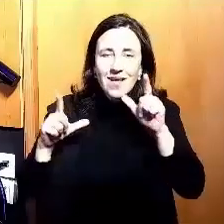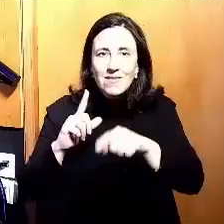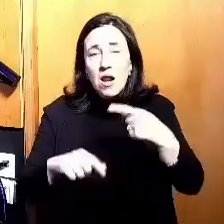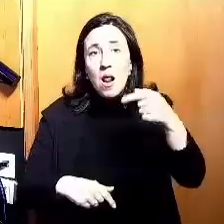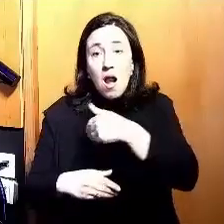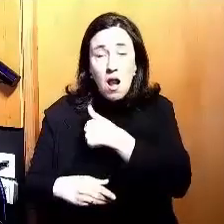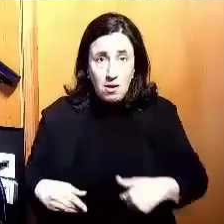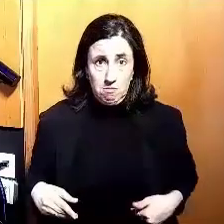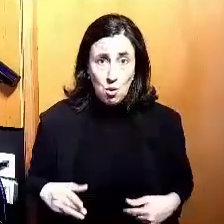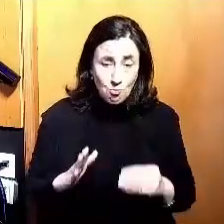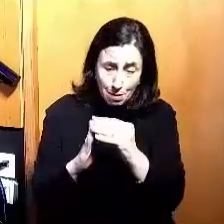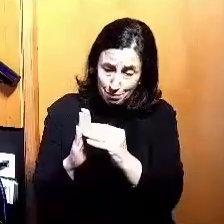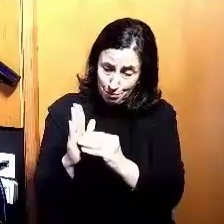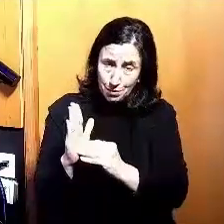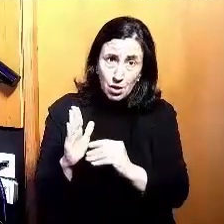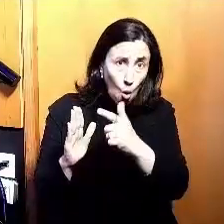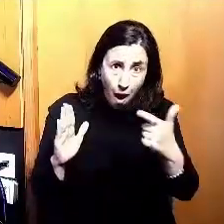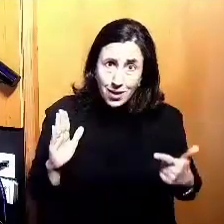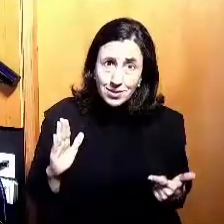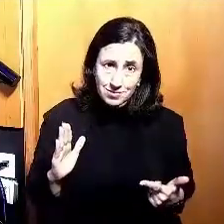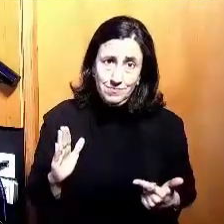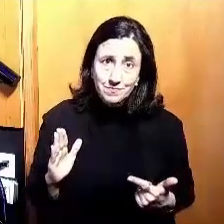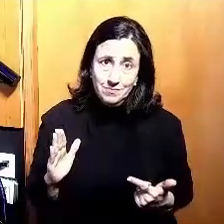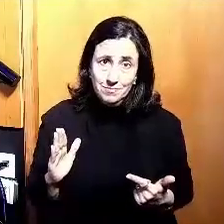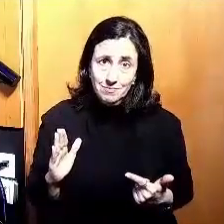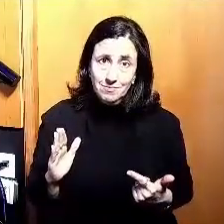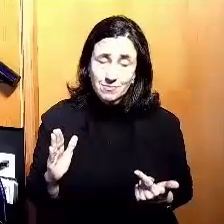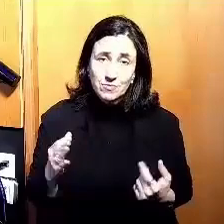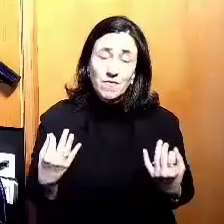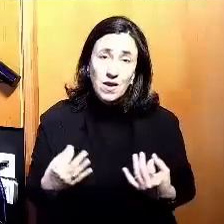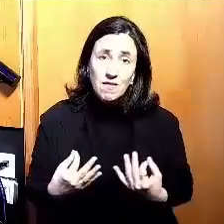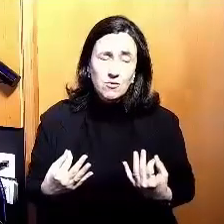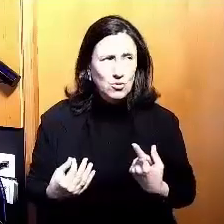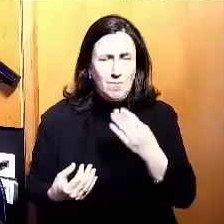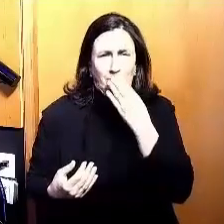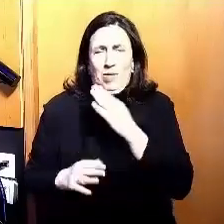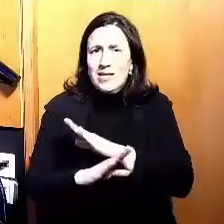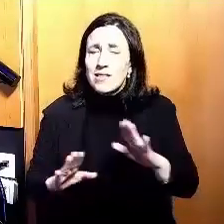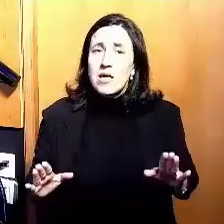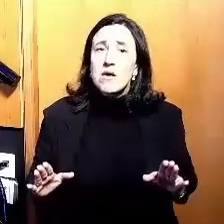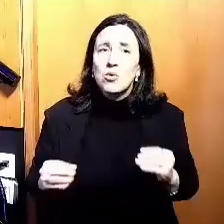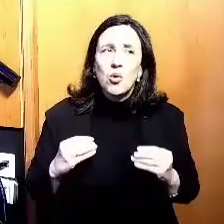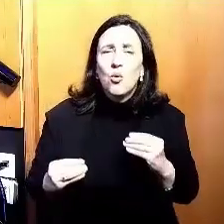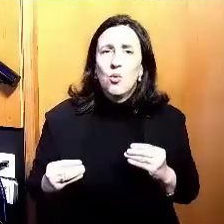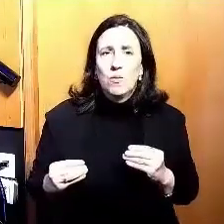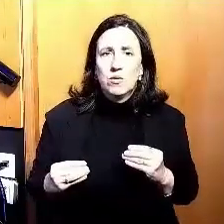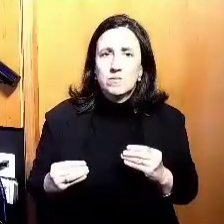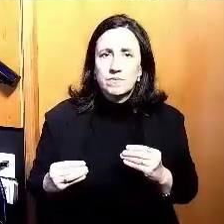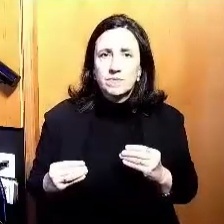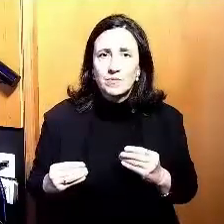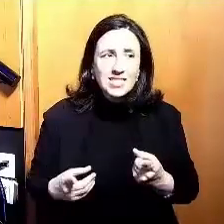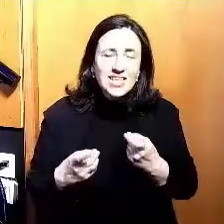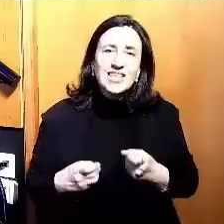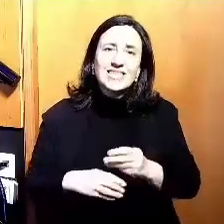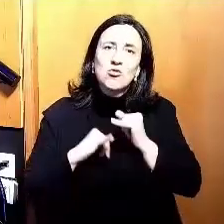en una tablita, ¿no? Un gran péndulo de 5 años. Ajá, eso es como que ridículo. Aquí se necesita